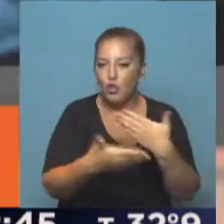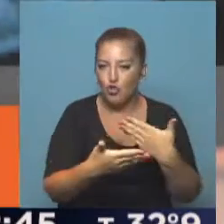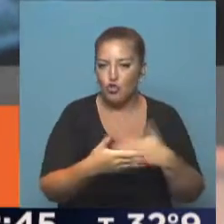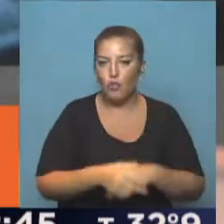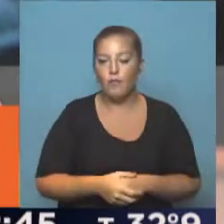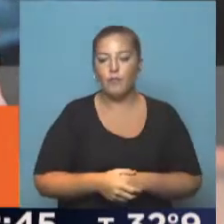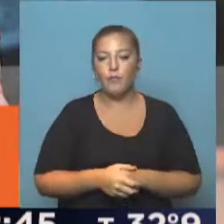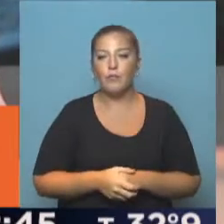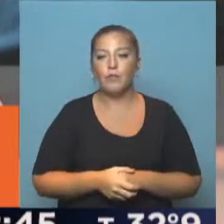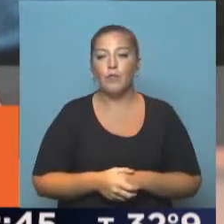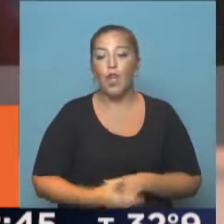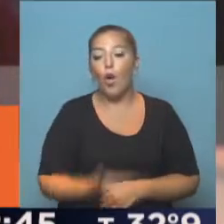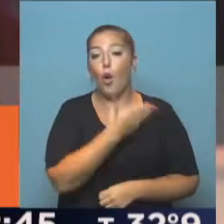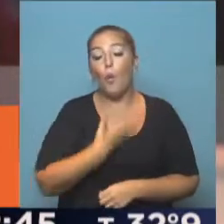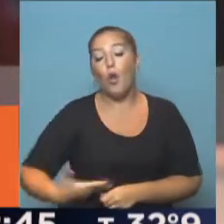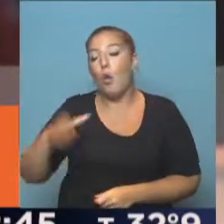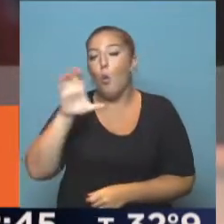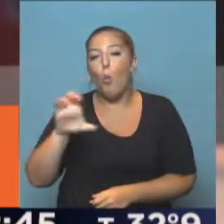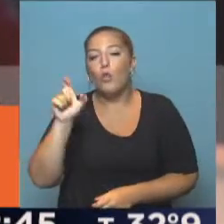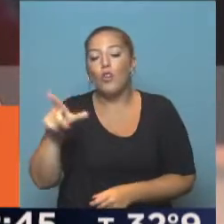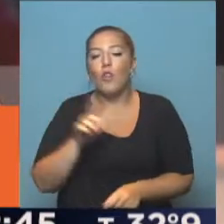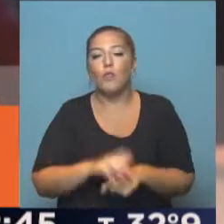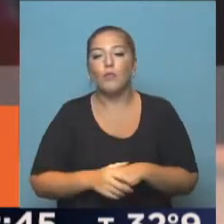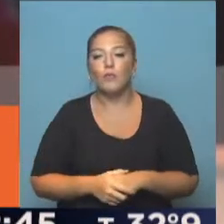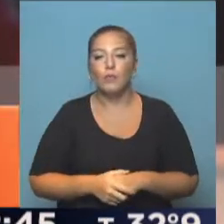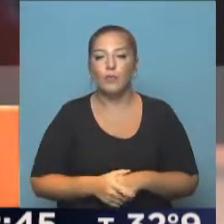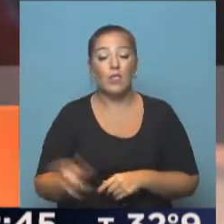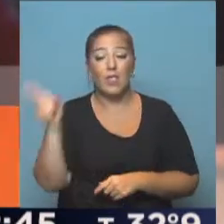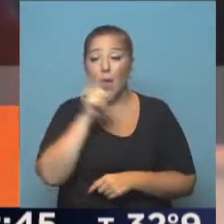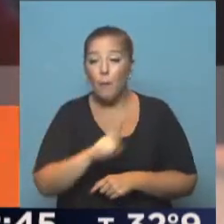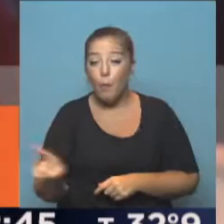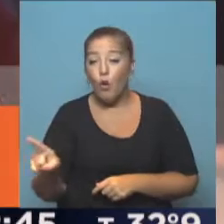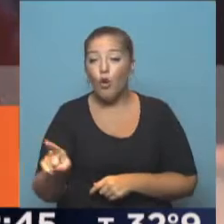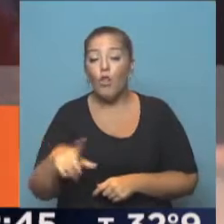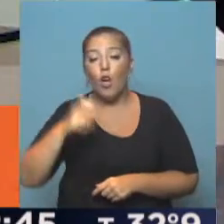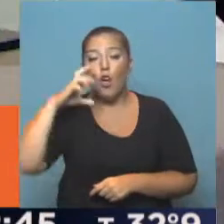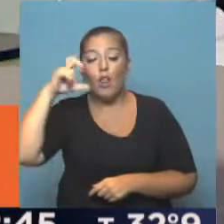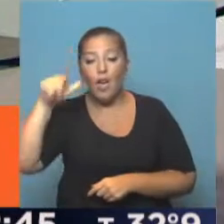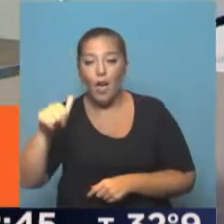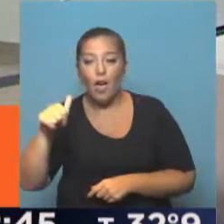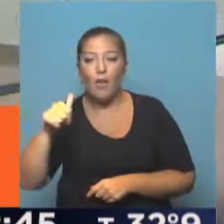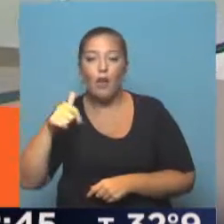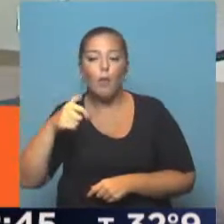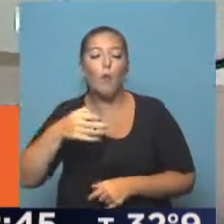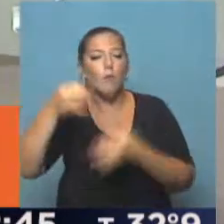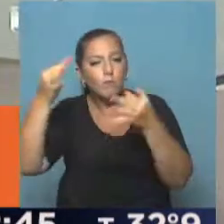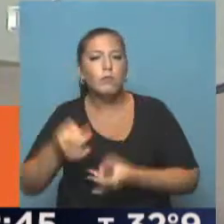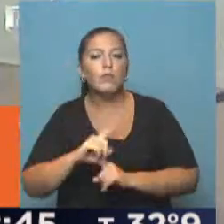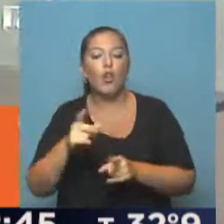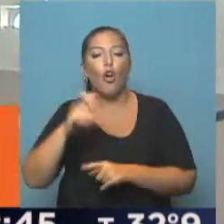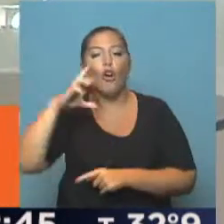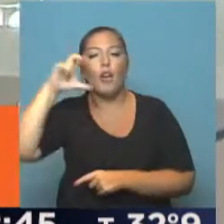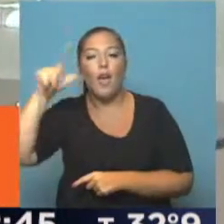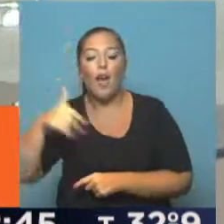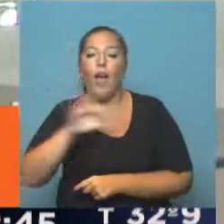La apuesta que el gobierno ecuatoriano hizo tampoco, podríamos decir, de parte de Rafael Correa, había mucha convicción. Rafael Correa en el